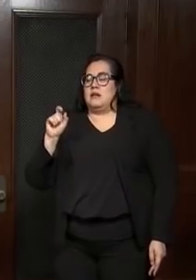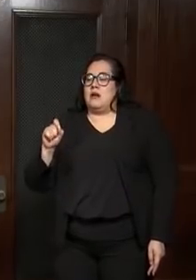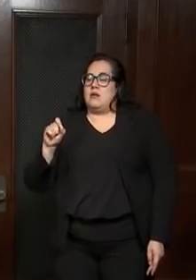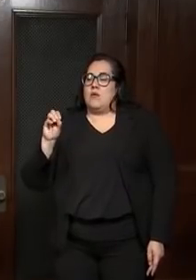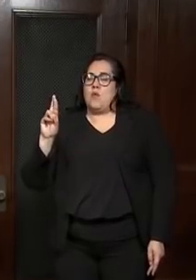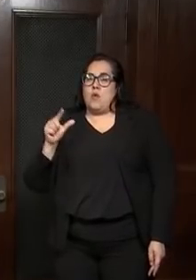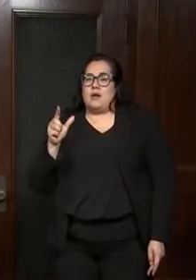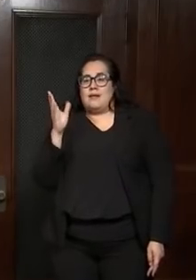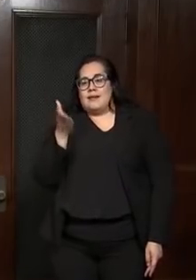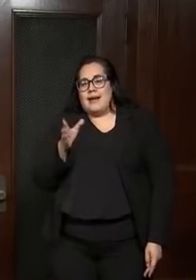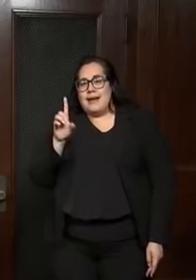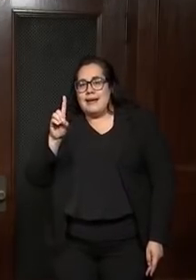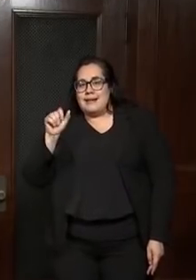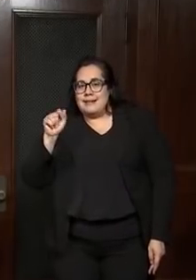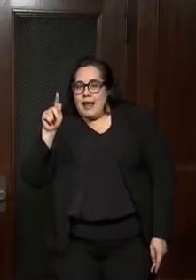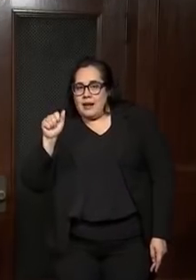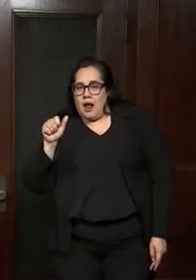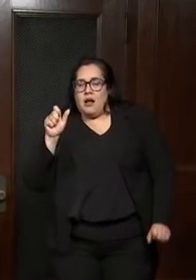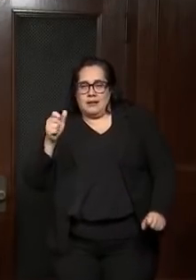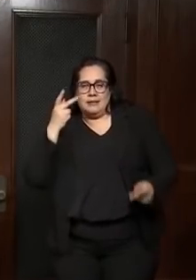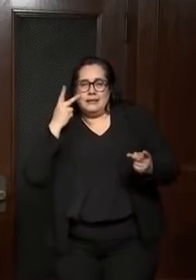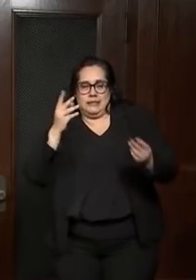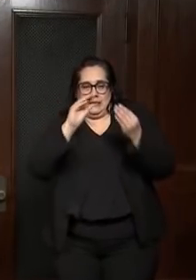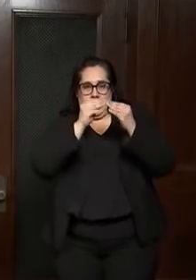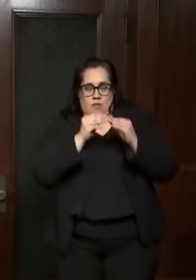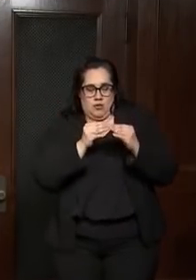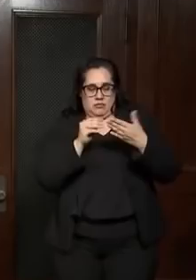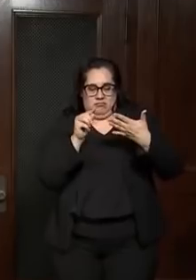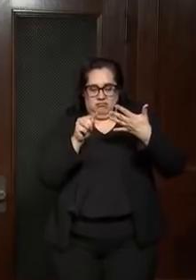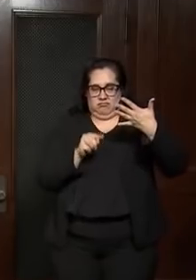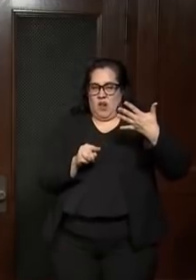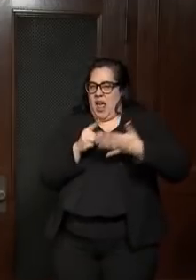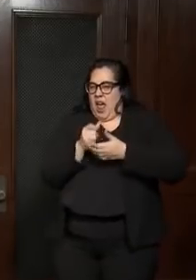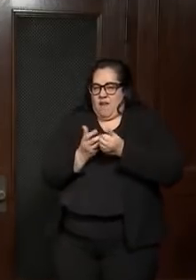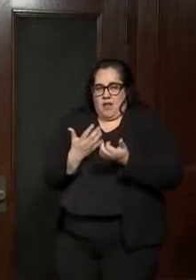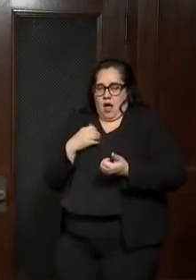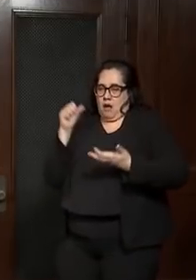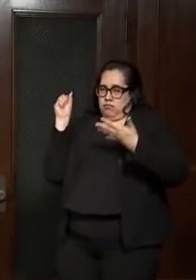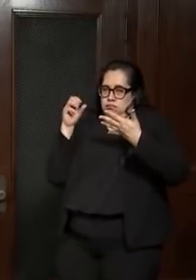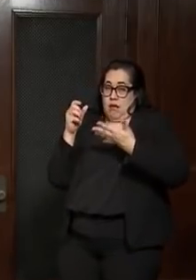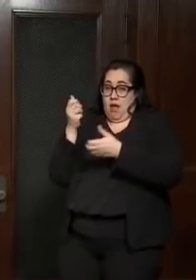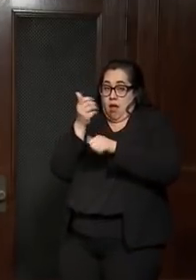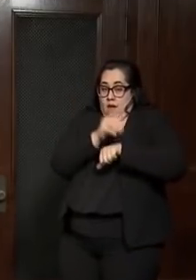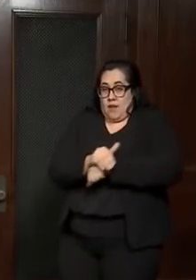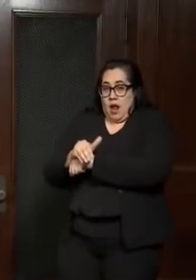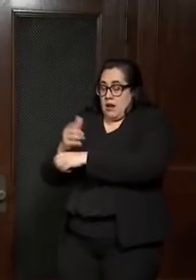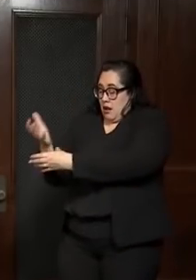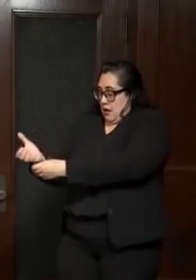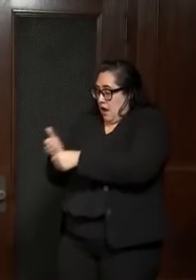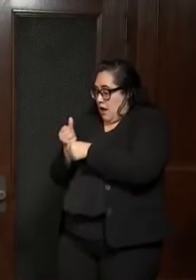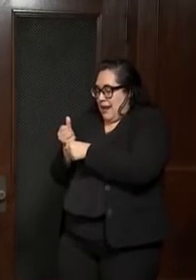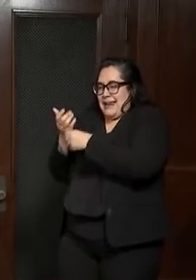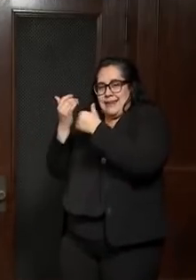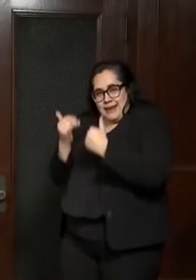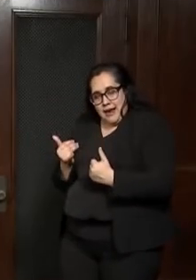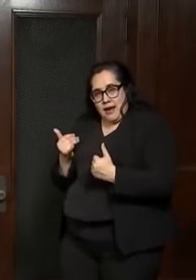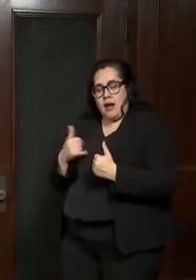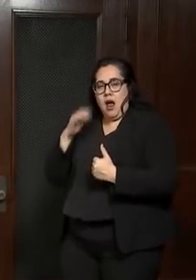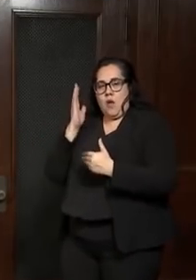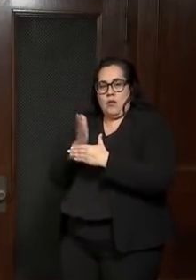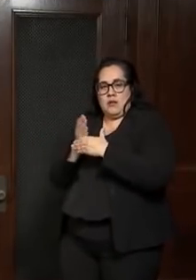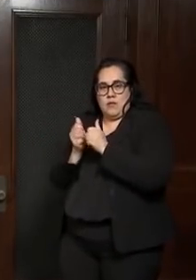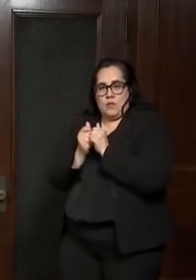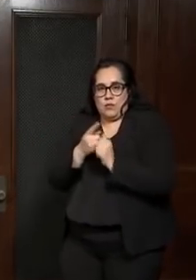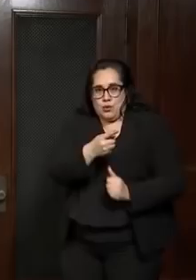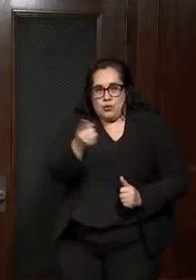coronavirus.lacity.org/data por esta información. Esta es la información que yo recibí cada noche y ahora es